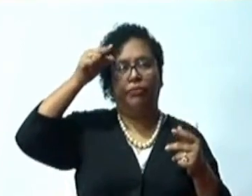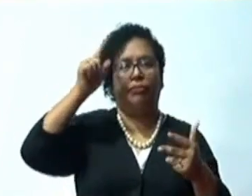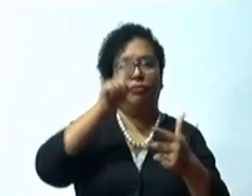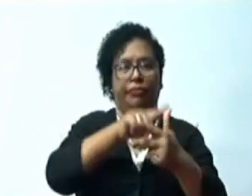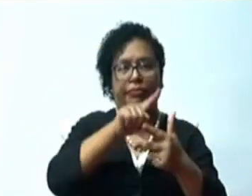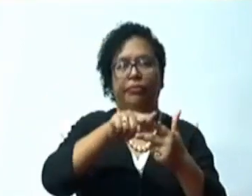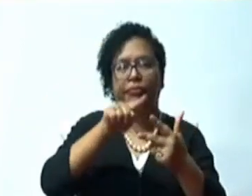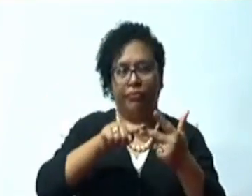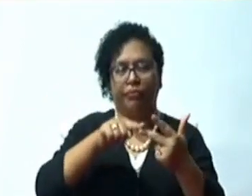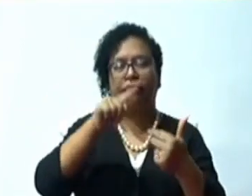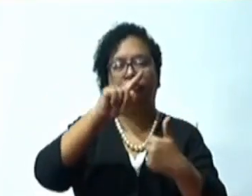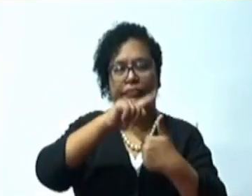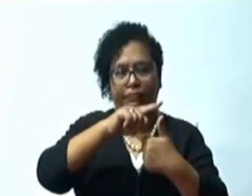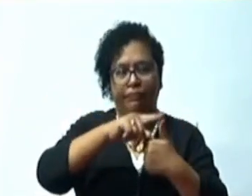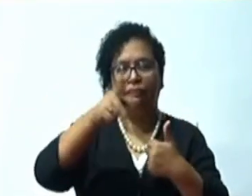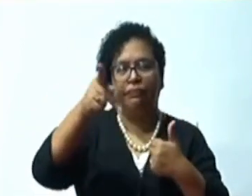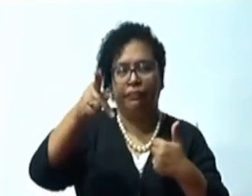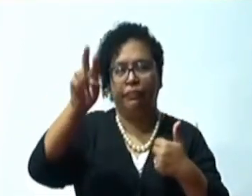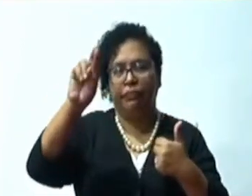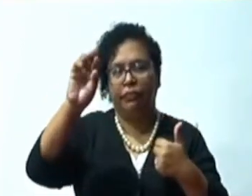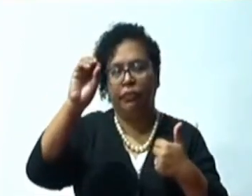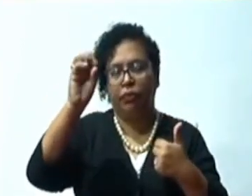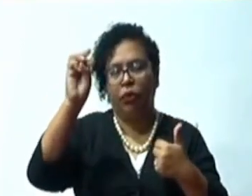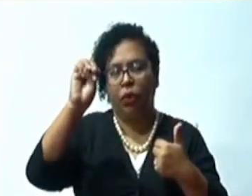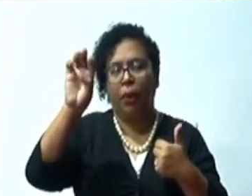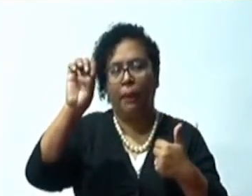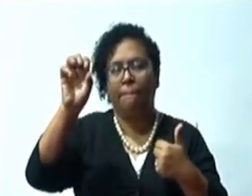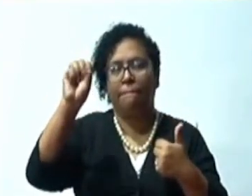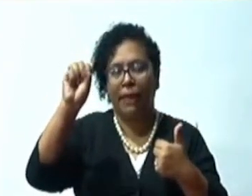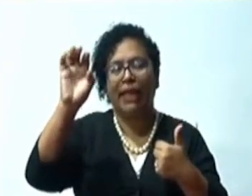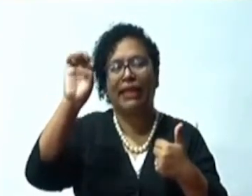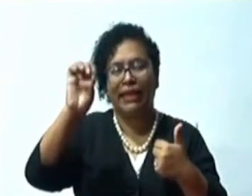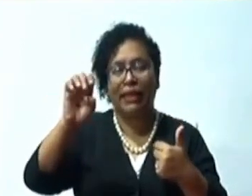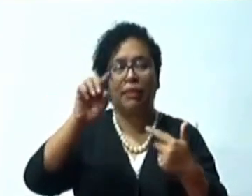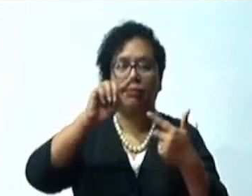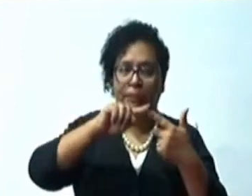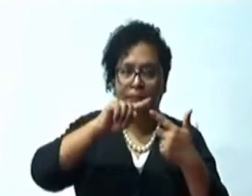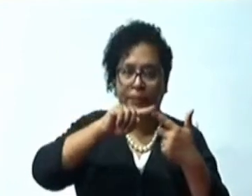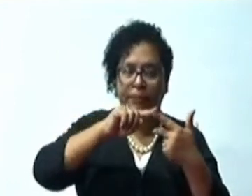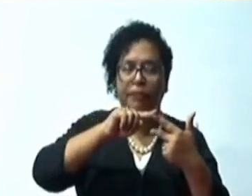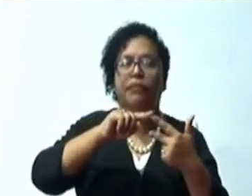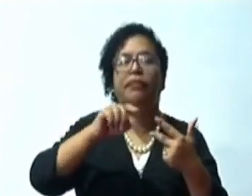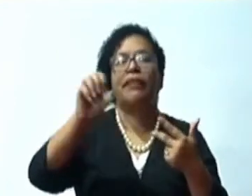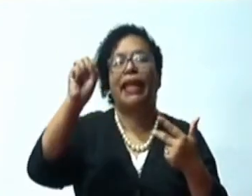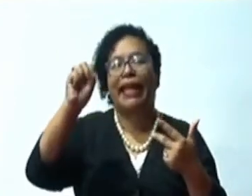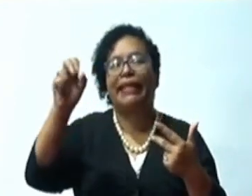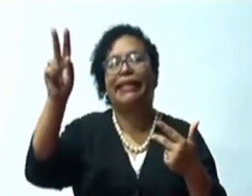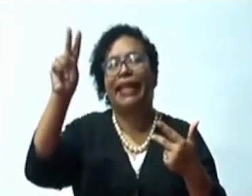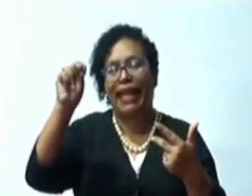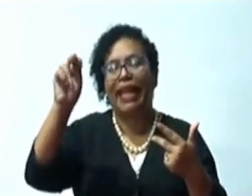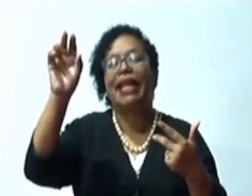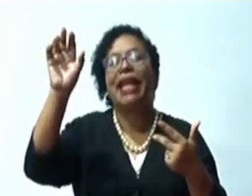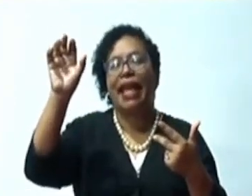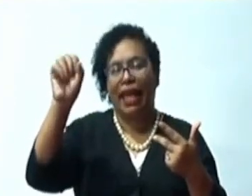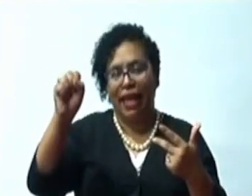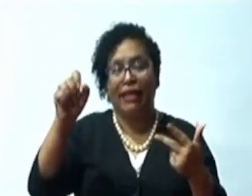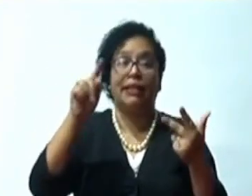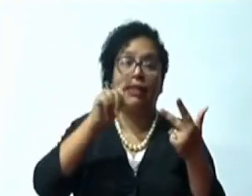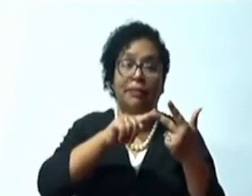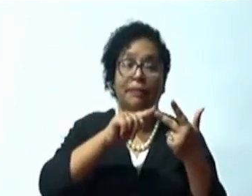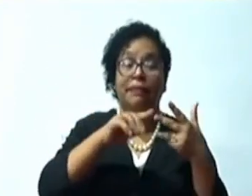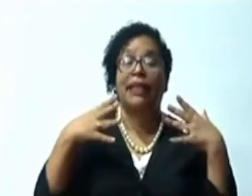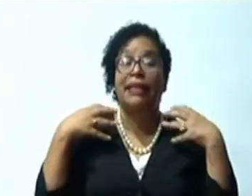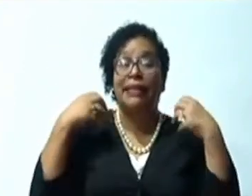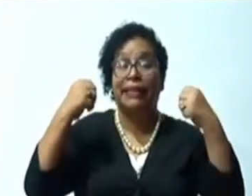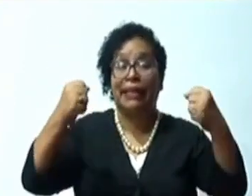y el Servicio Nacional de Salud. Pero no podemos poner más señalados porque no caben.